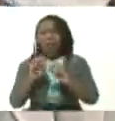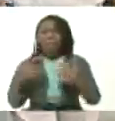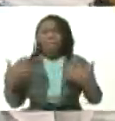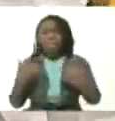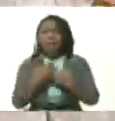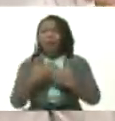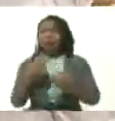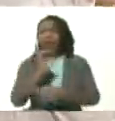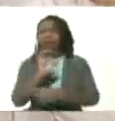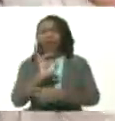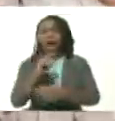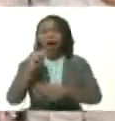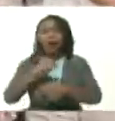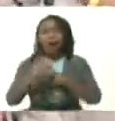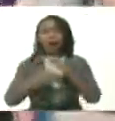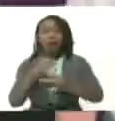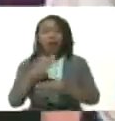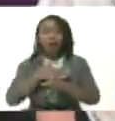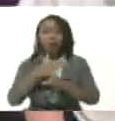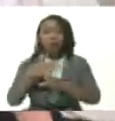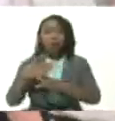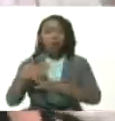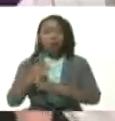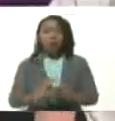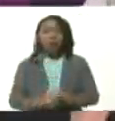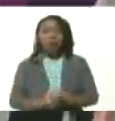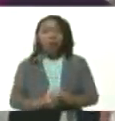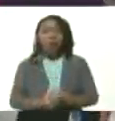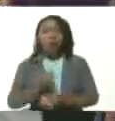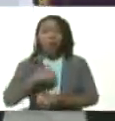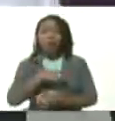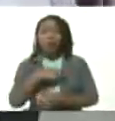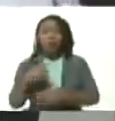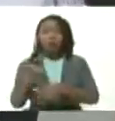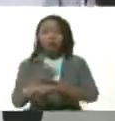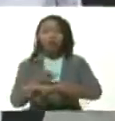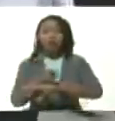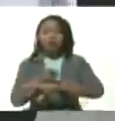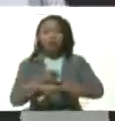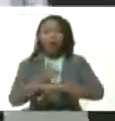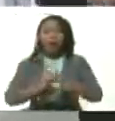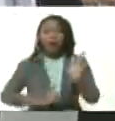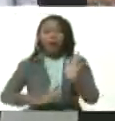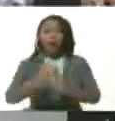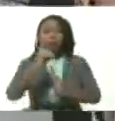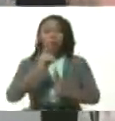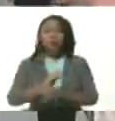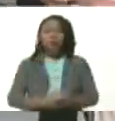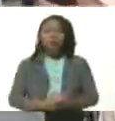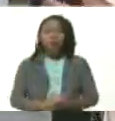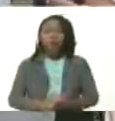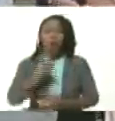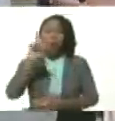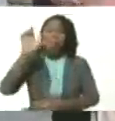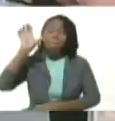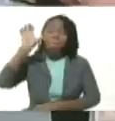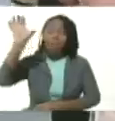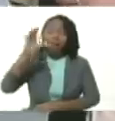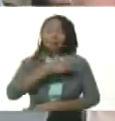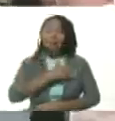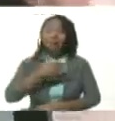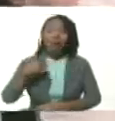es confluencia. Confluencia. Lo que buscamos es la confluencia para el desarrollo. Un país que